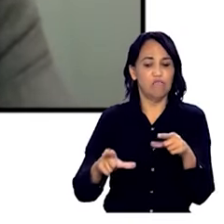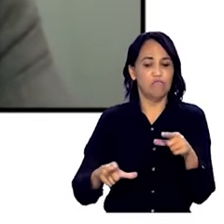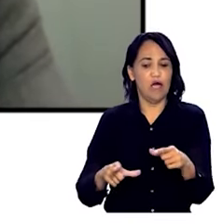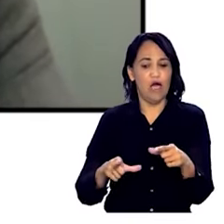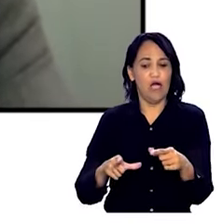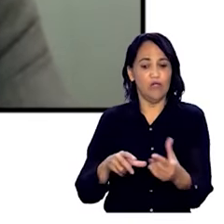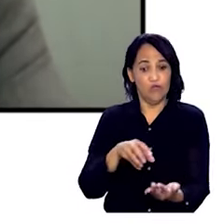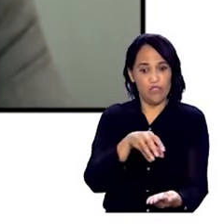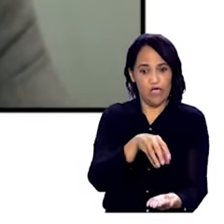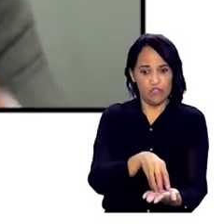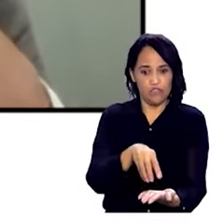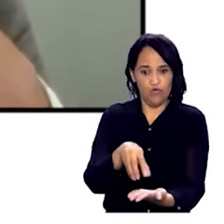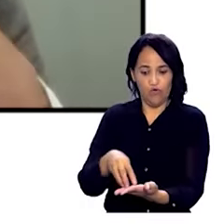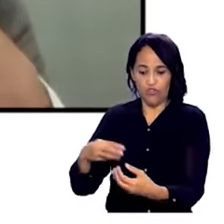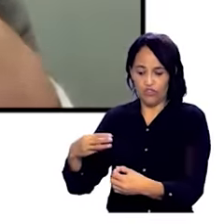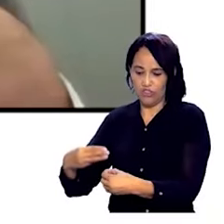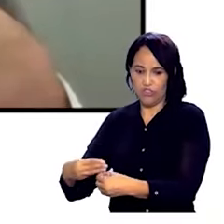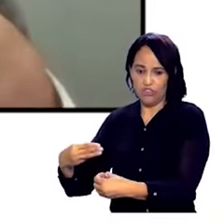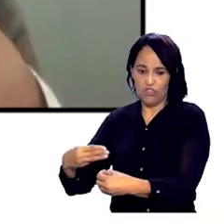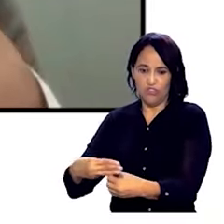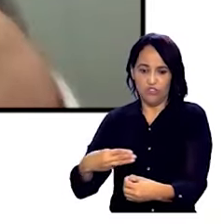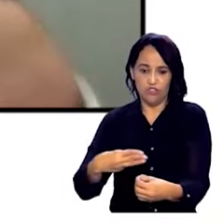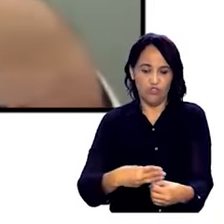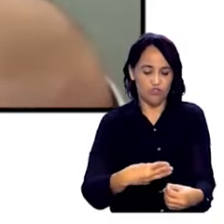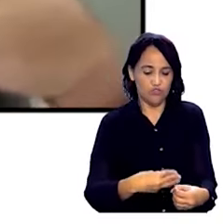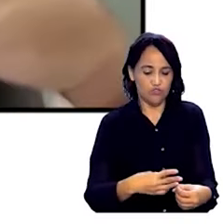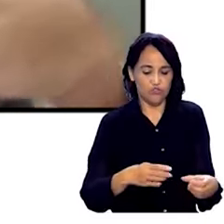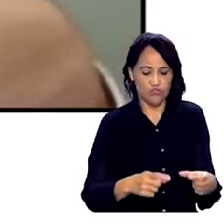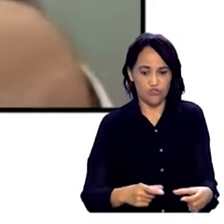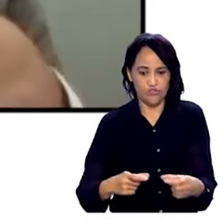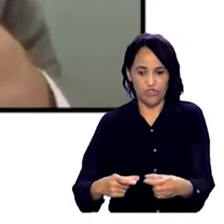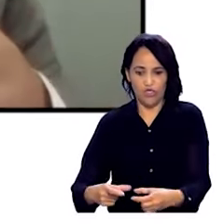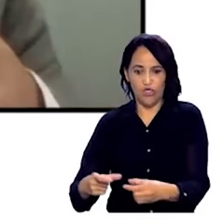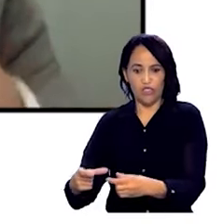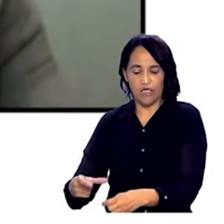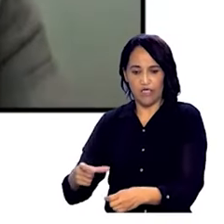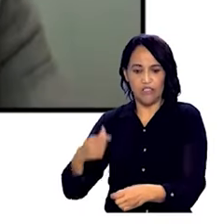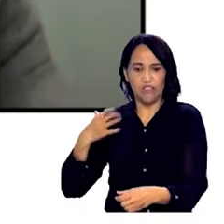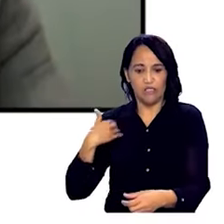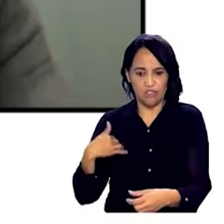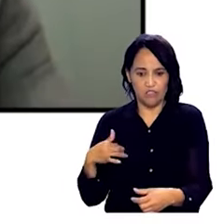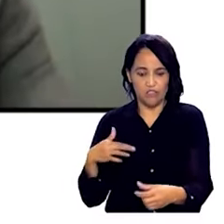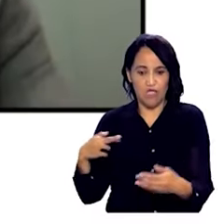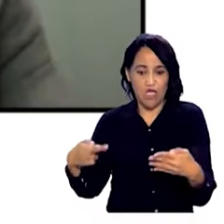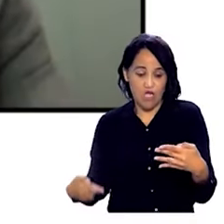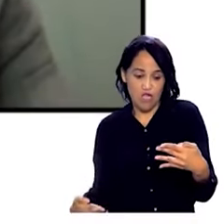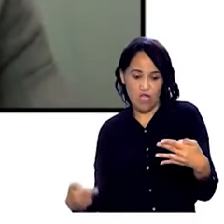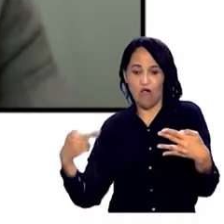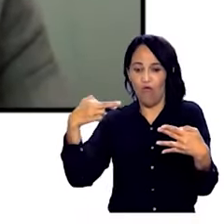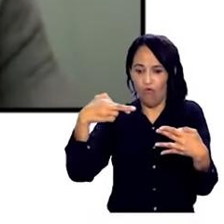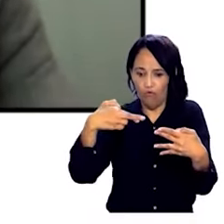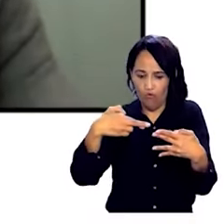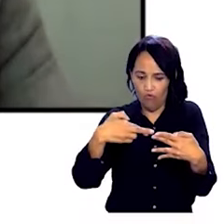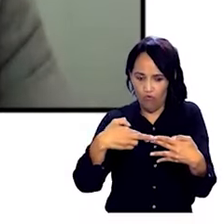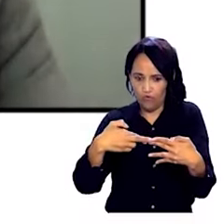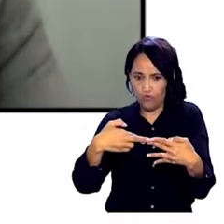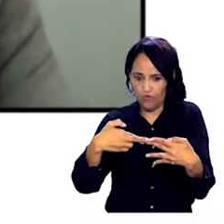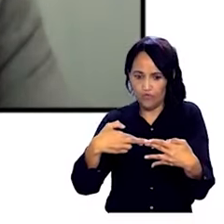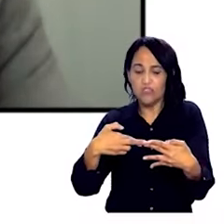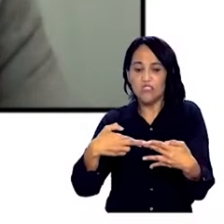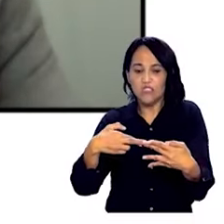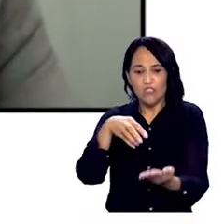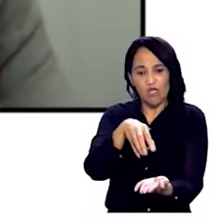en recursos extraordinar Cuando se trata la corte Suprema nunca